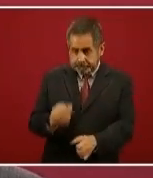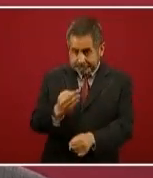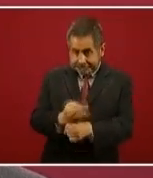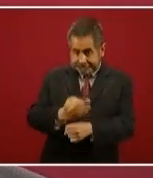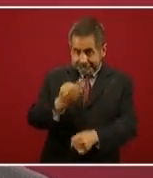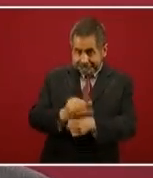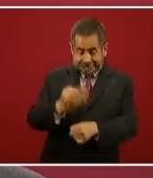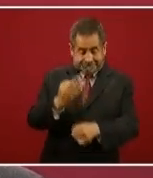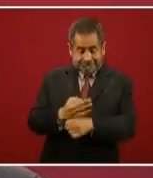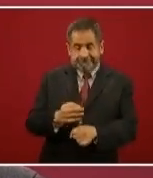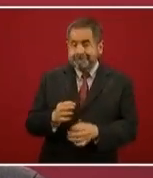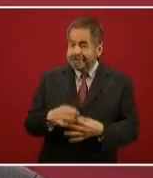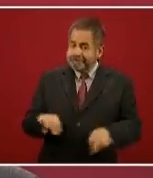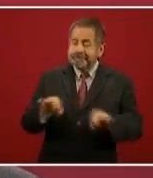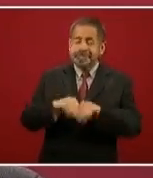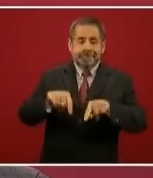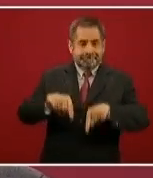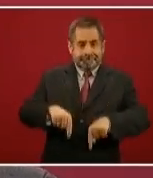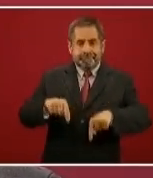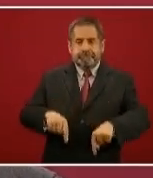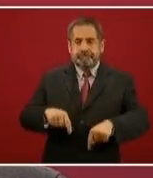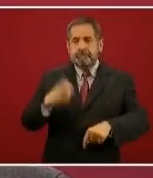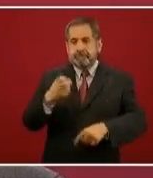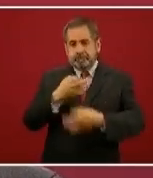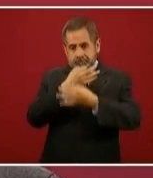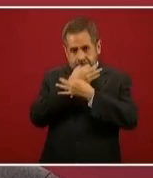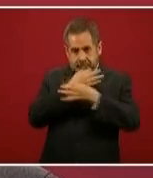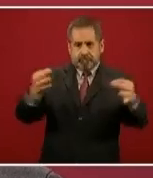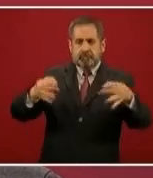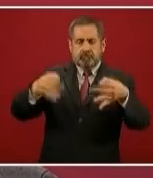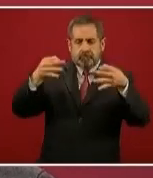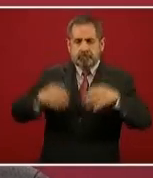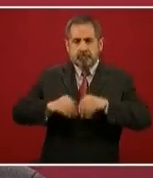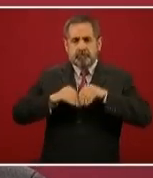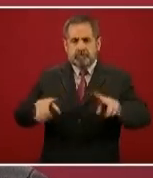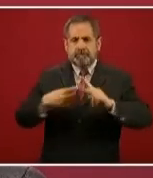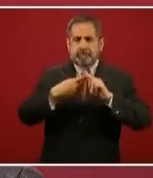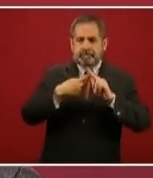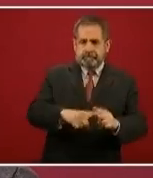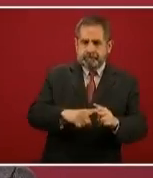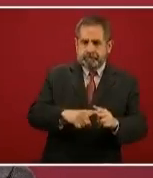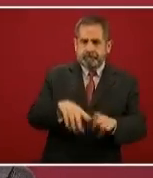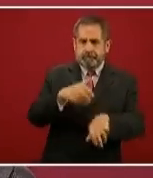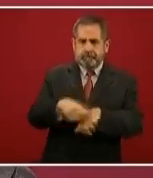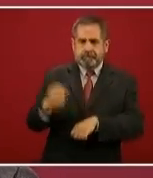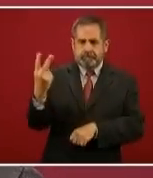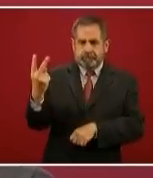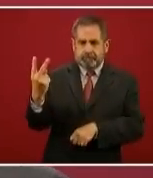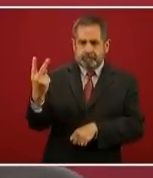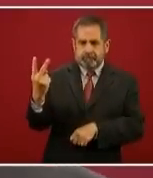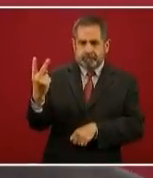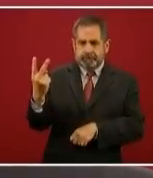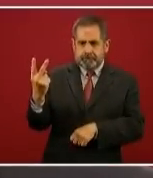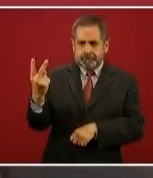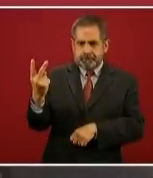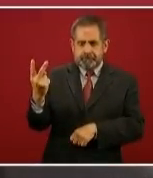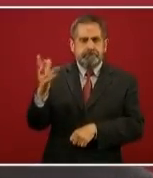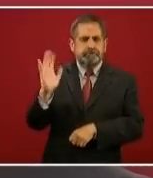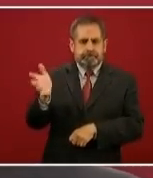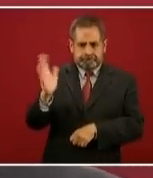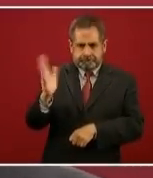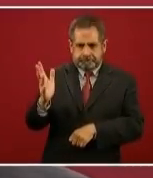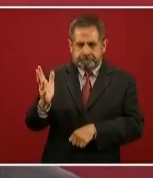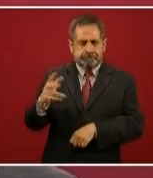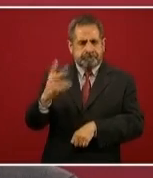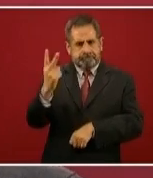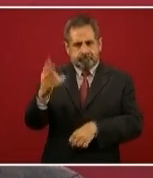este y, por lo tanto, queremos declarar formalmente el inicio de la fase 2. El inicio de la fase